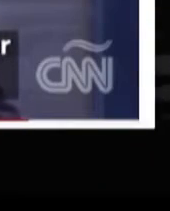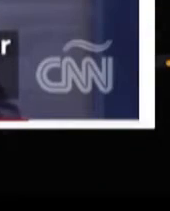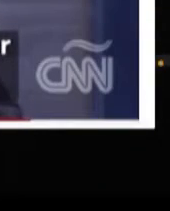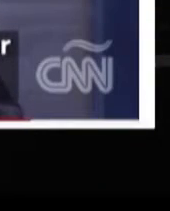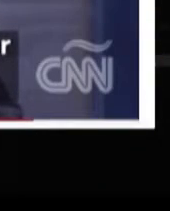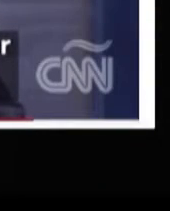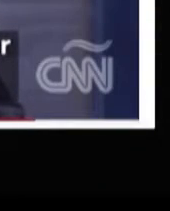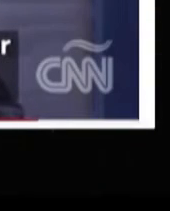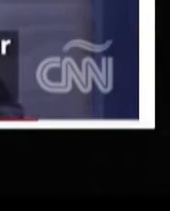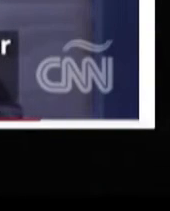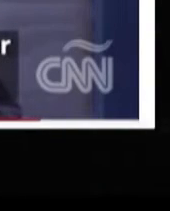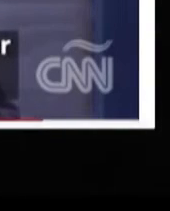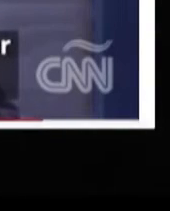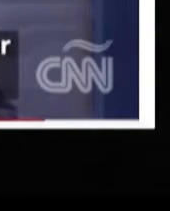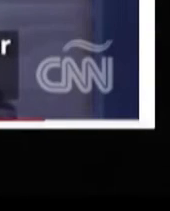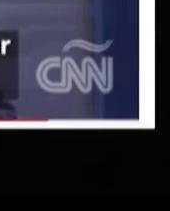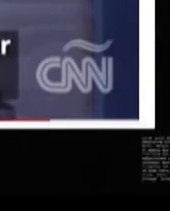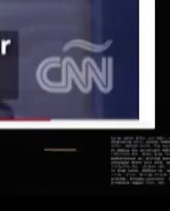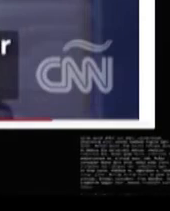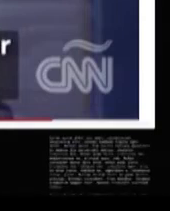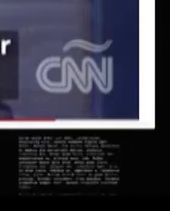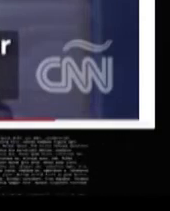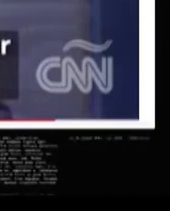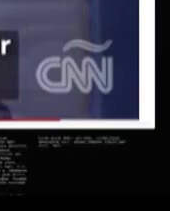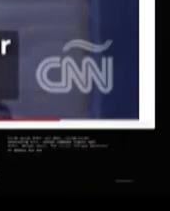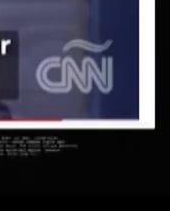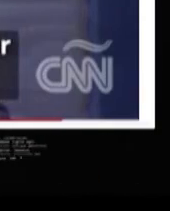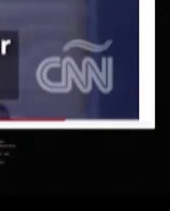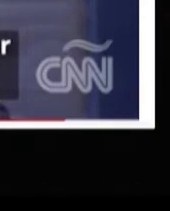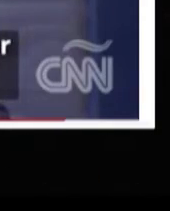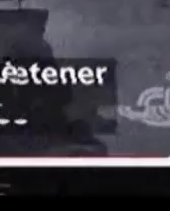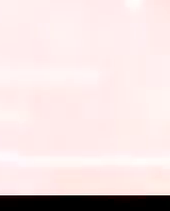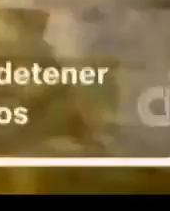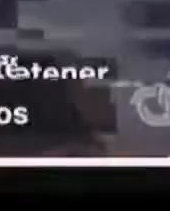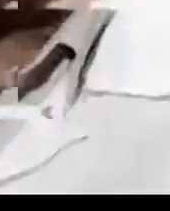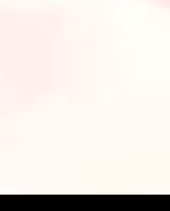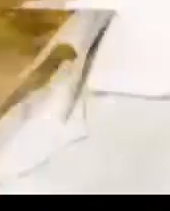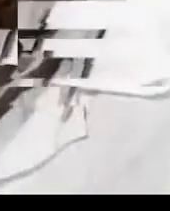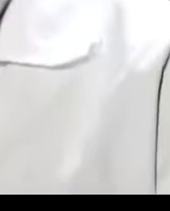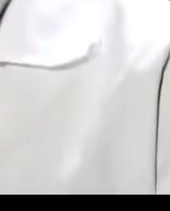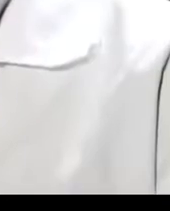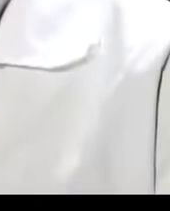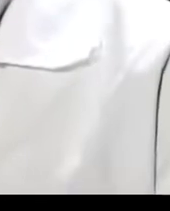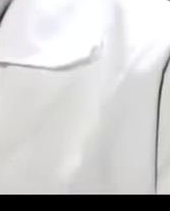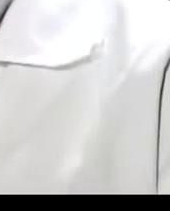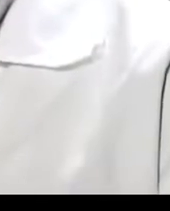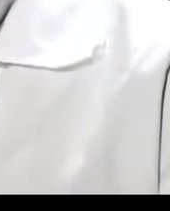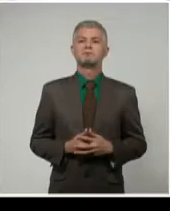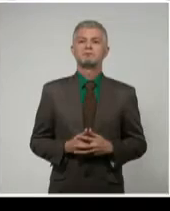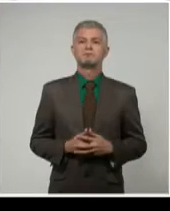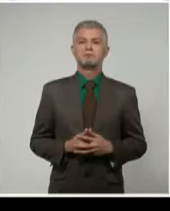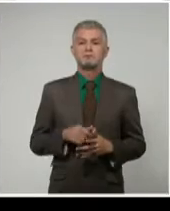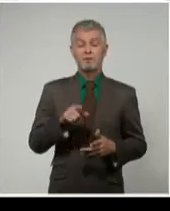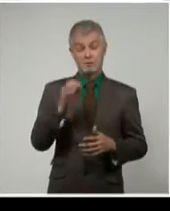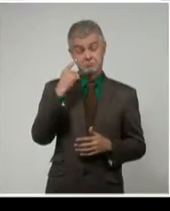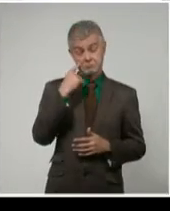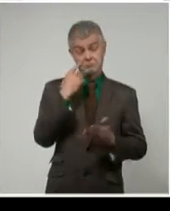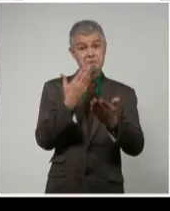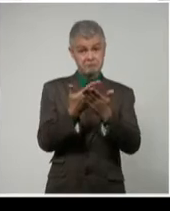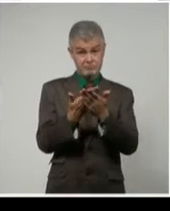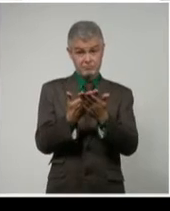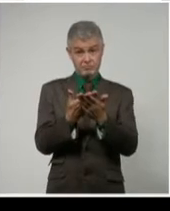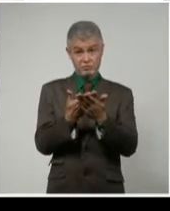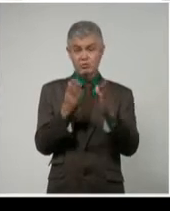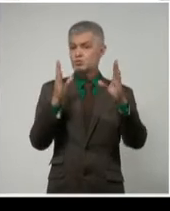that the Cuban government could stop the attacks on our diplomats. Quedó evidenciado que no hay